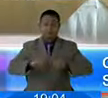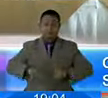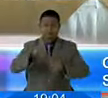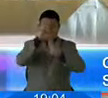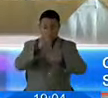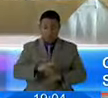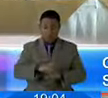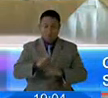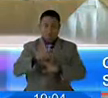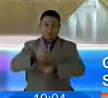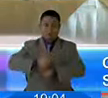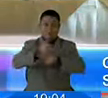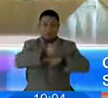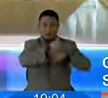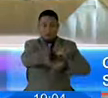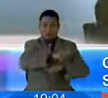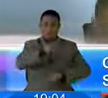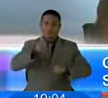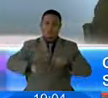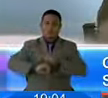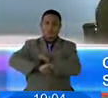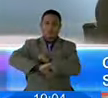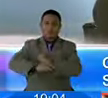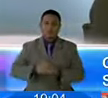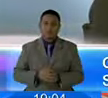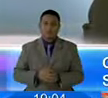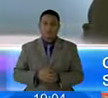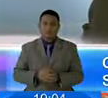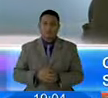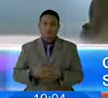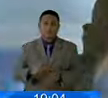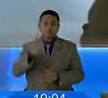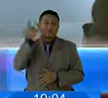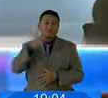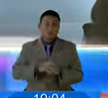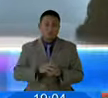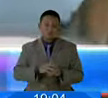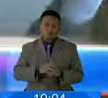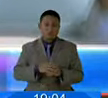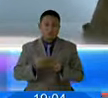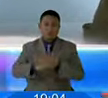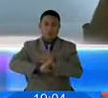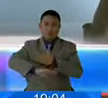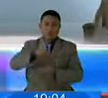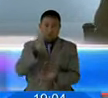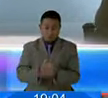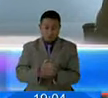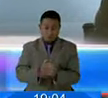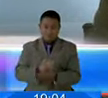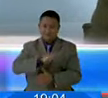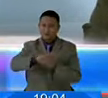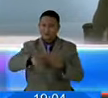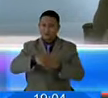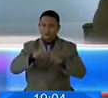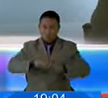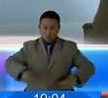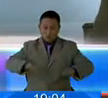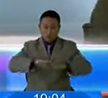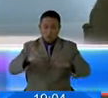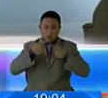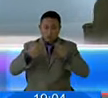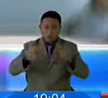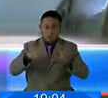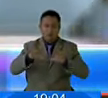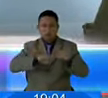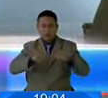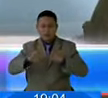las autoridades nacionales y locales. Que en los días de silencio electoral están prohibidos todos los espacios de rendición de cuentas o de